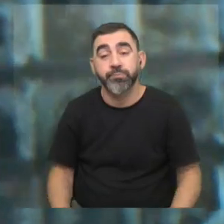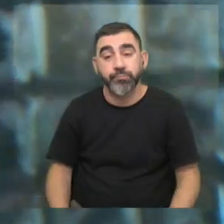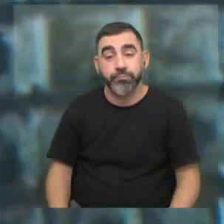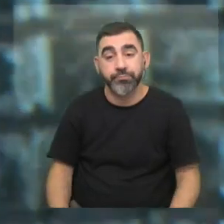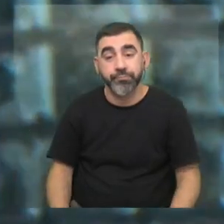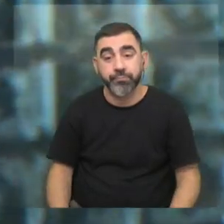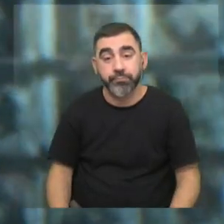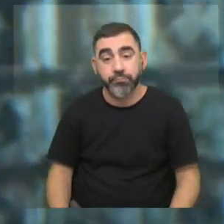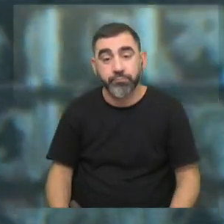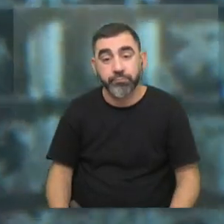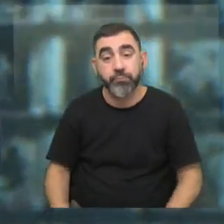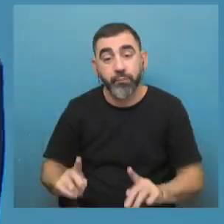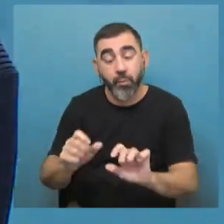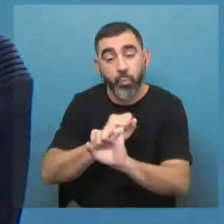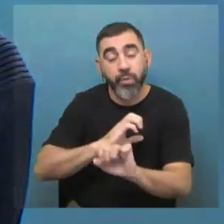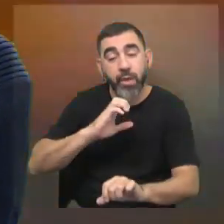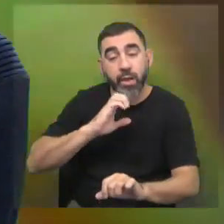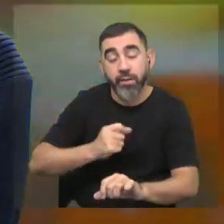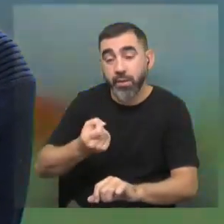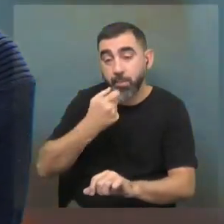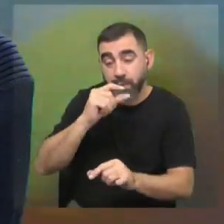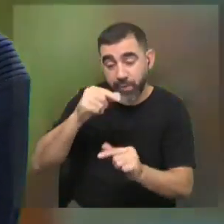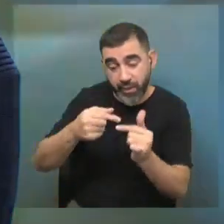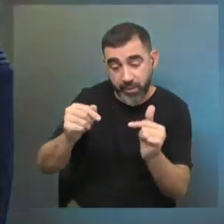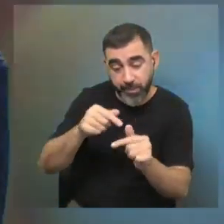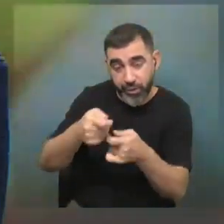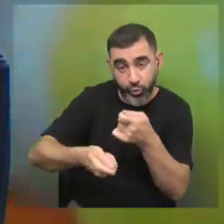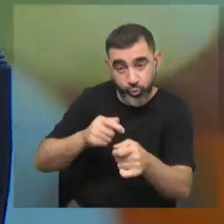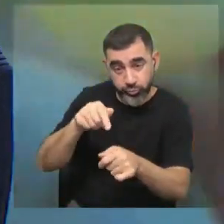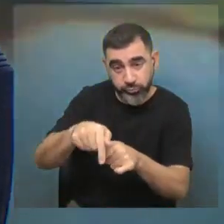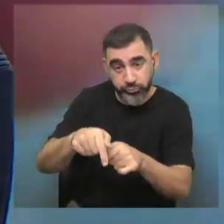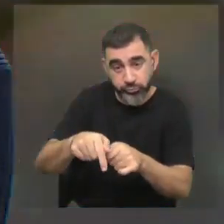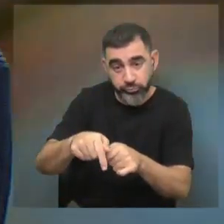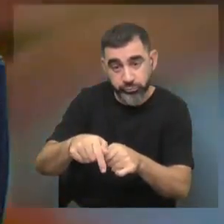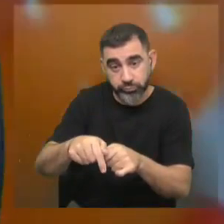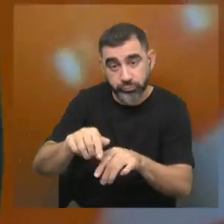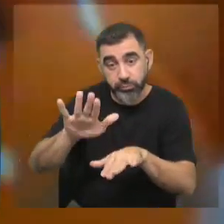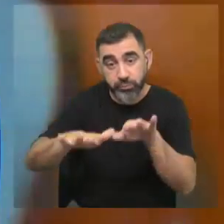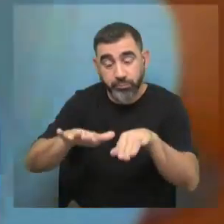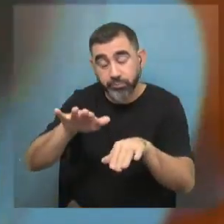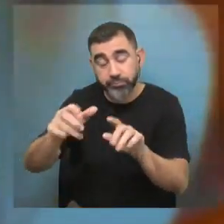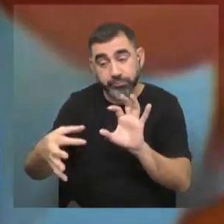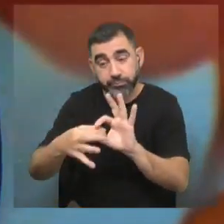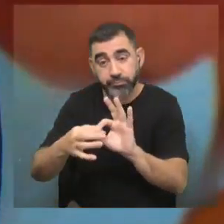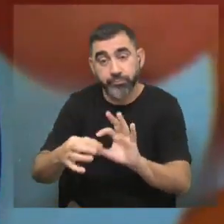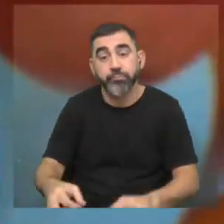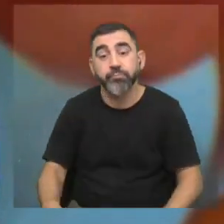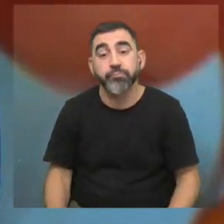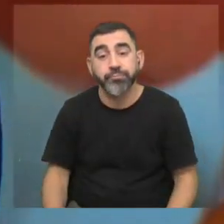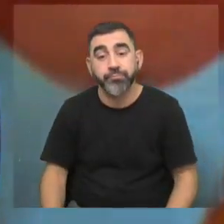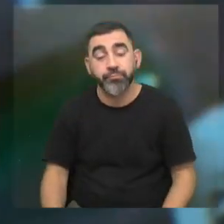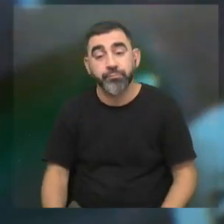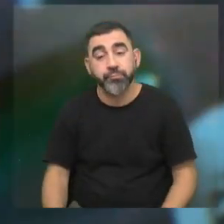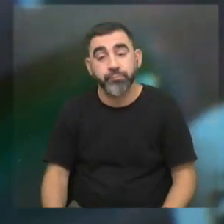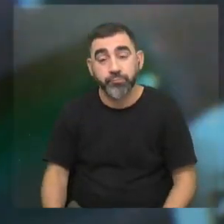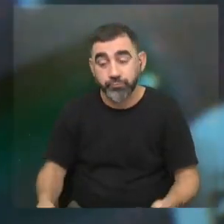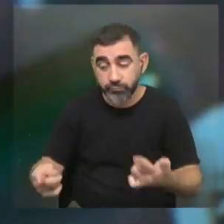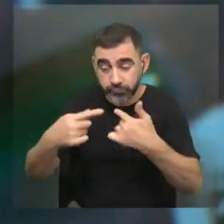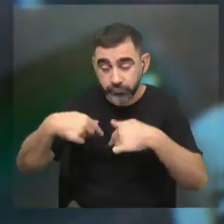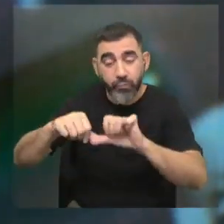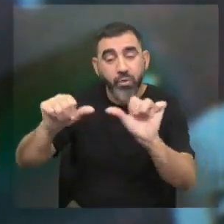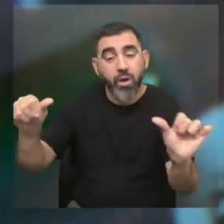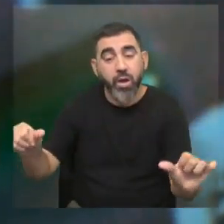agua dulce como salobre generan toxinas que afectan la salud del ser humano y de los animales, ya sea domésticos o de